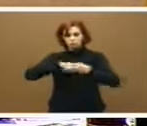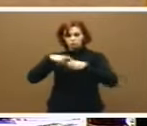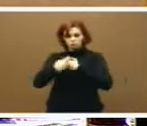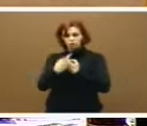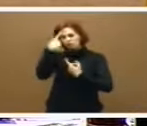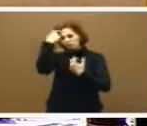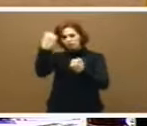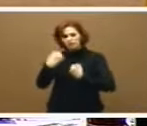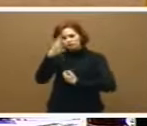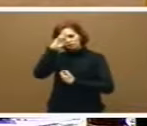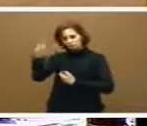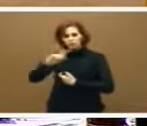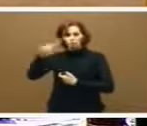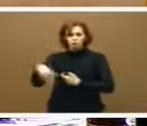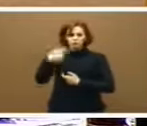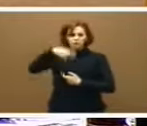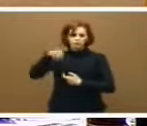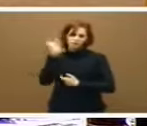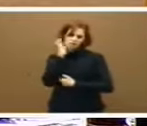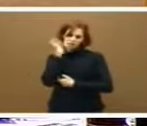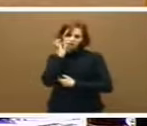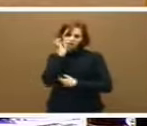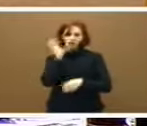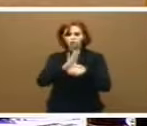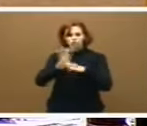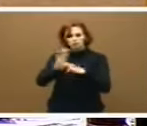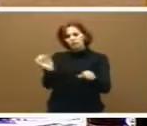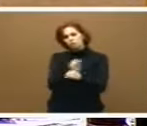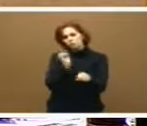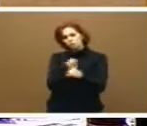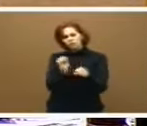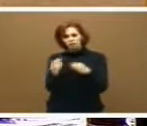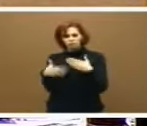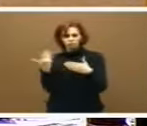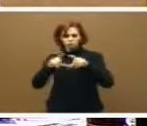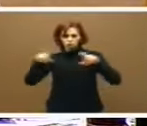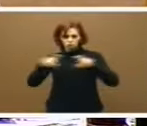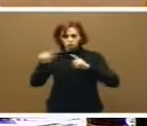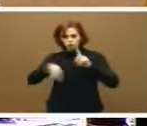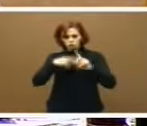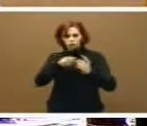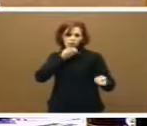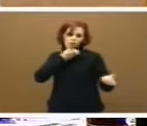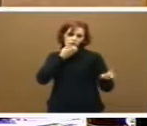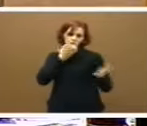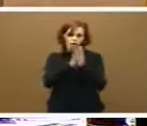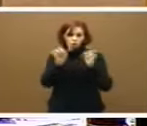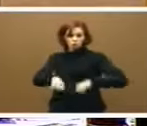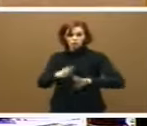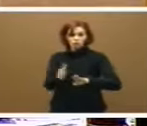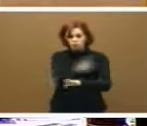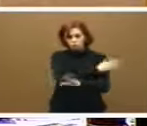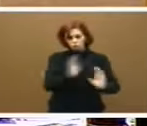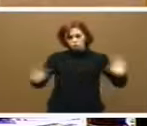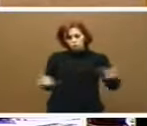excelentísima señora vicepresidenta, portavoz y consejera de Empleo, Empresa e Innovación, a los efectos de informar sobre el contenido de los acuerdos alcanzados en el